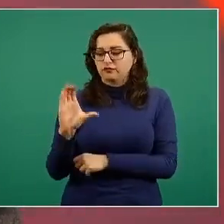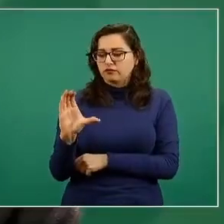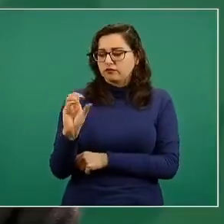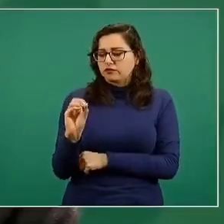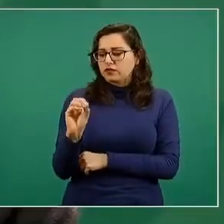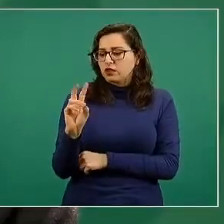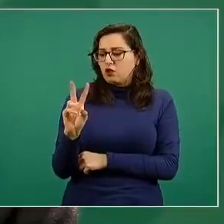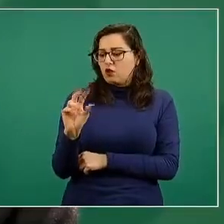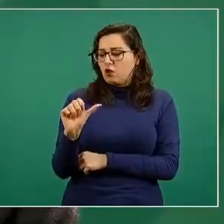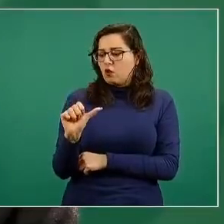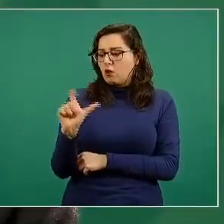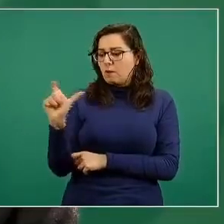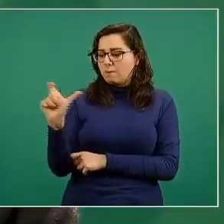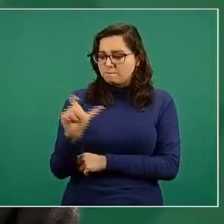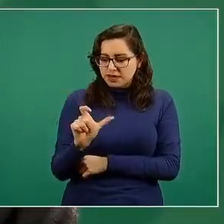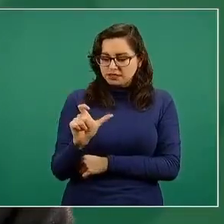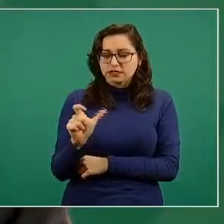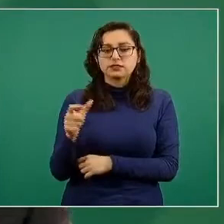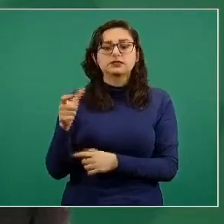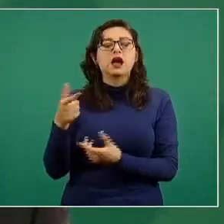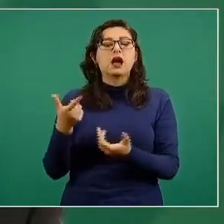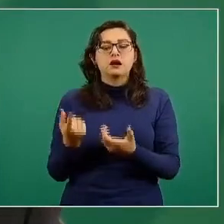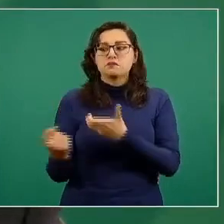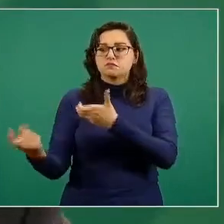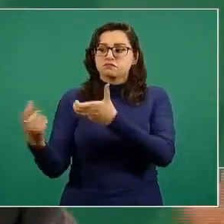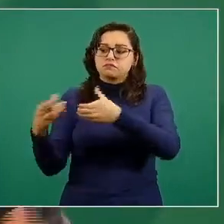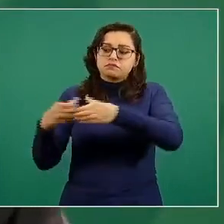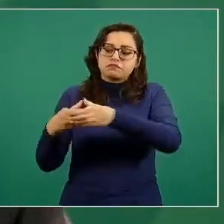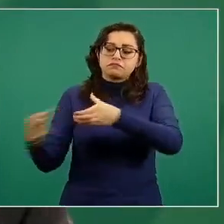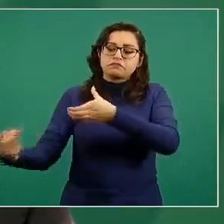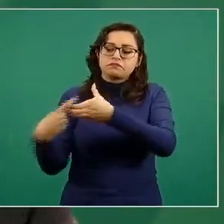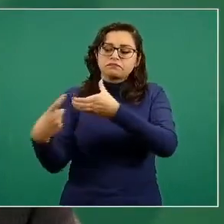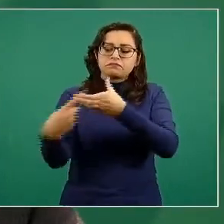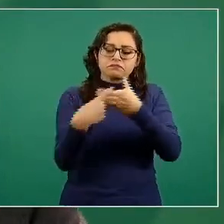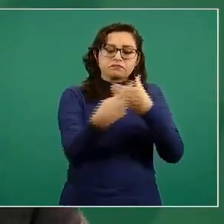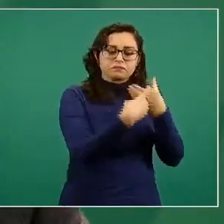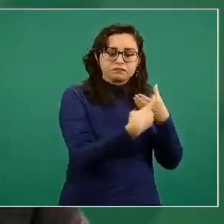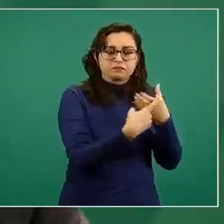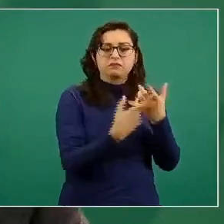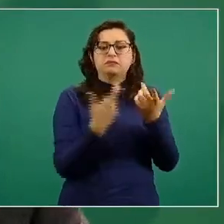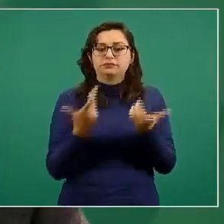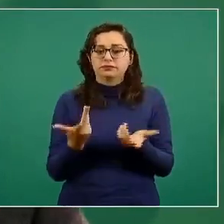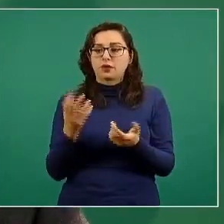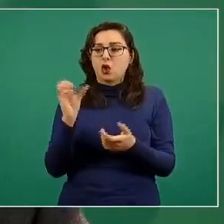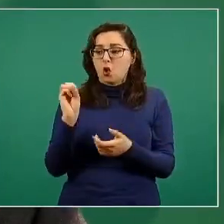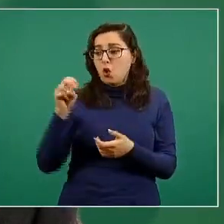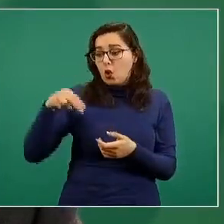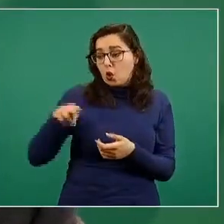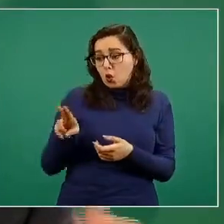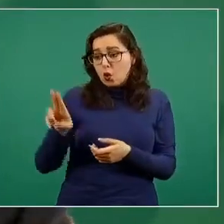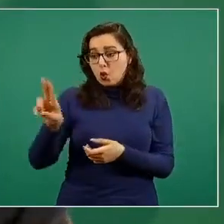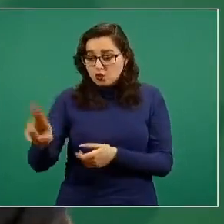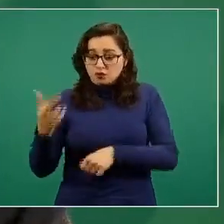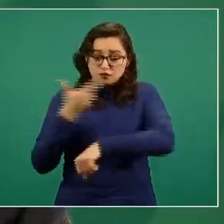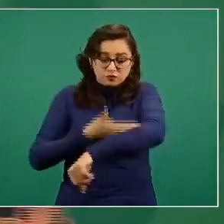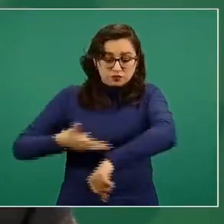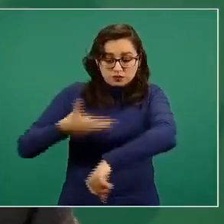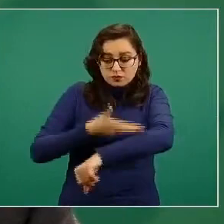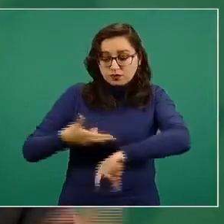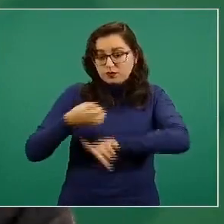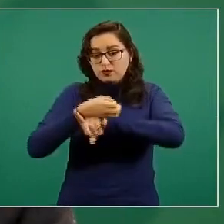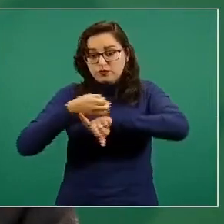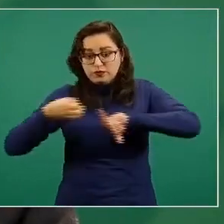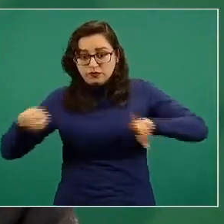la plataforma COVAX, en la que la Organización Mundial de la Salud organiza